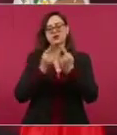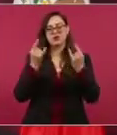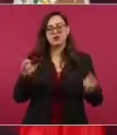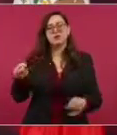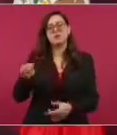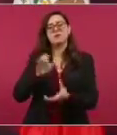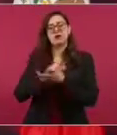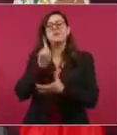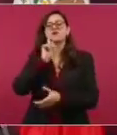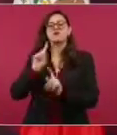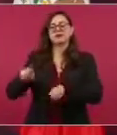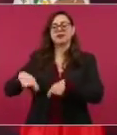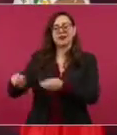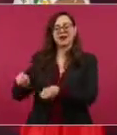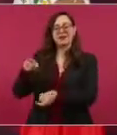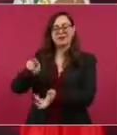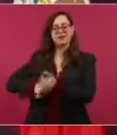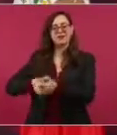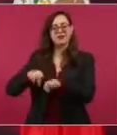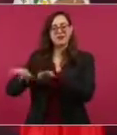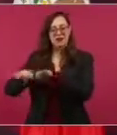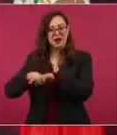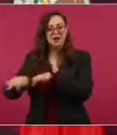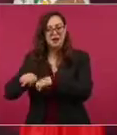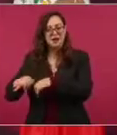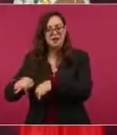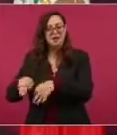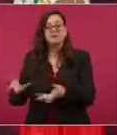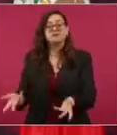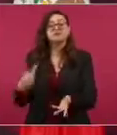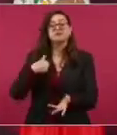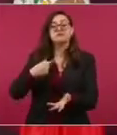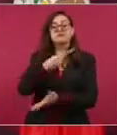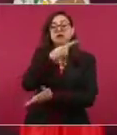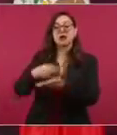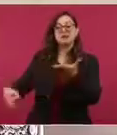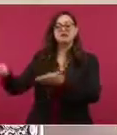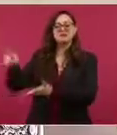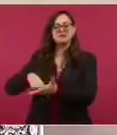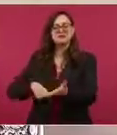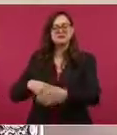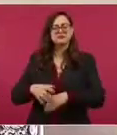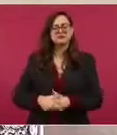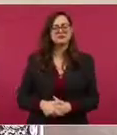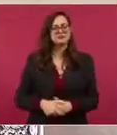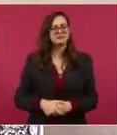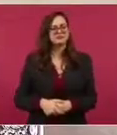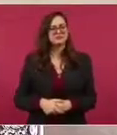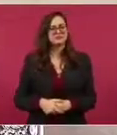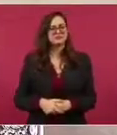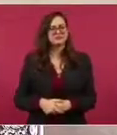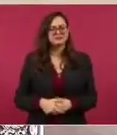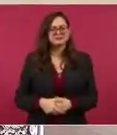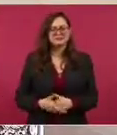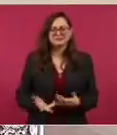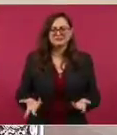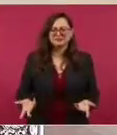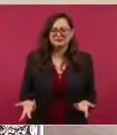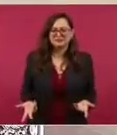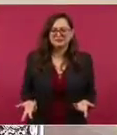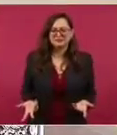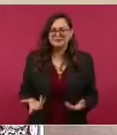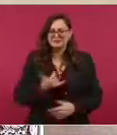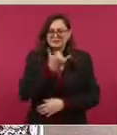Para empezar, no había una institución como tal, todo era a